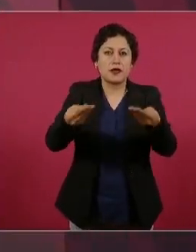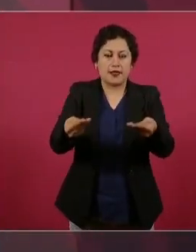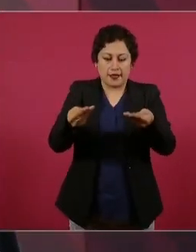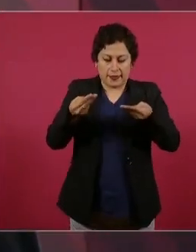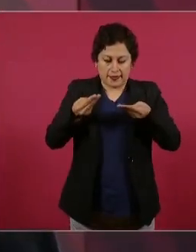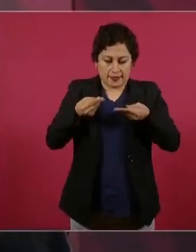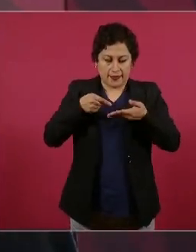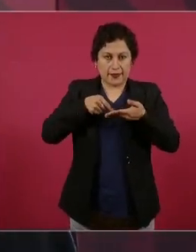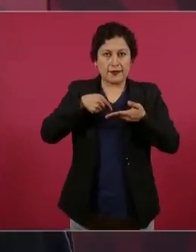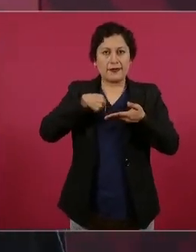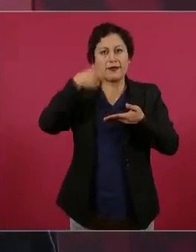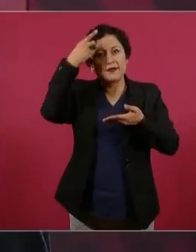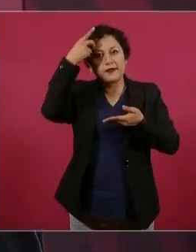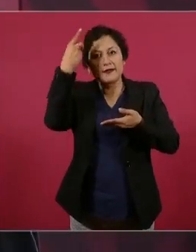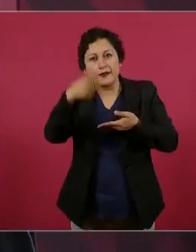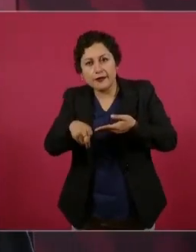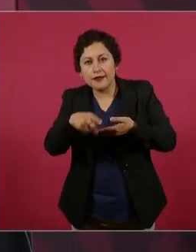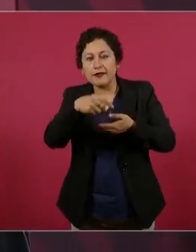pues